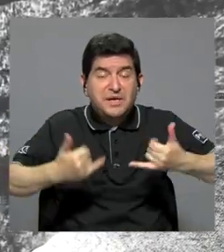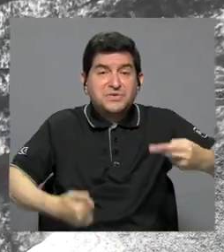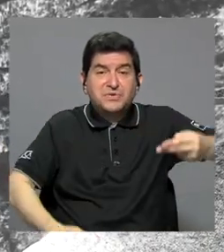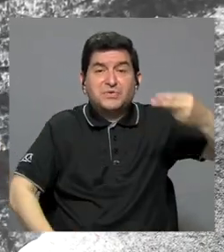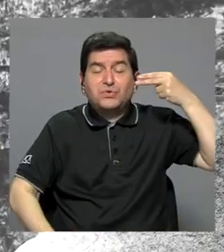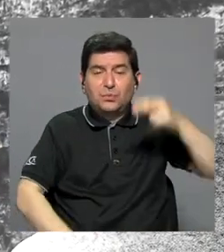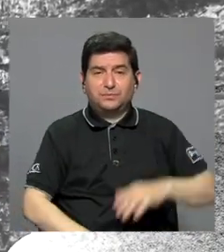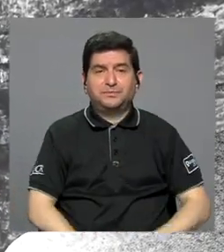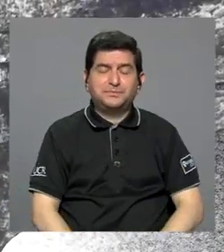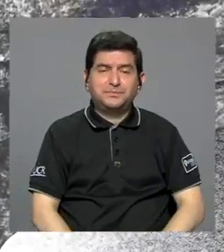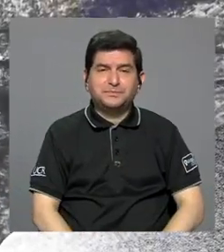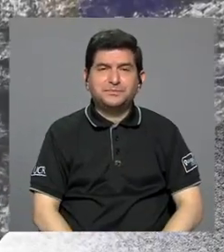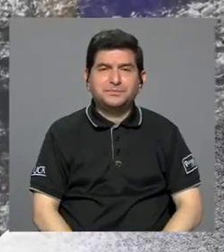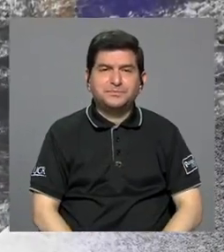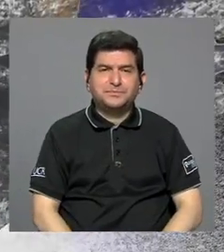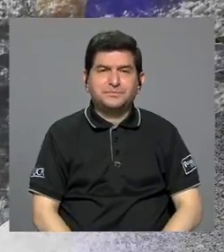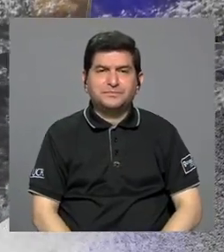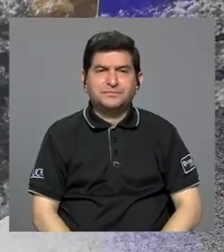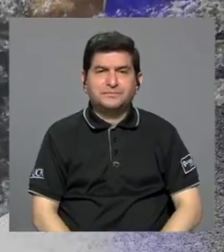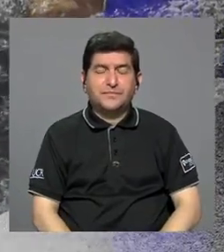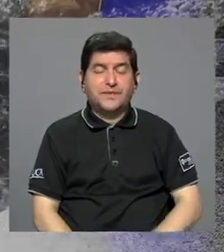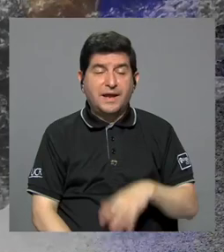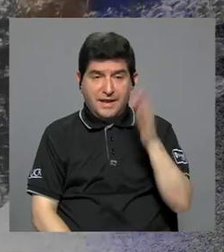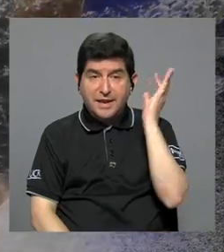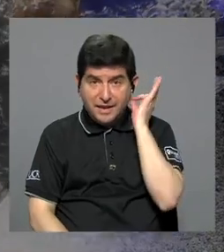histórico, para que